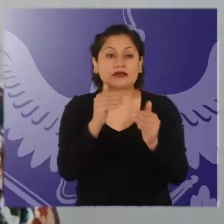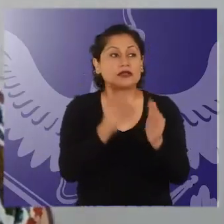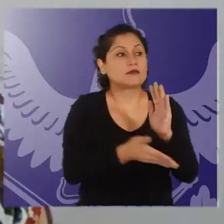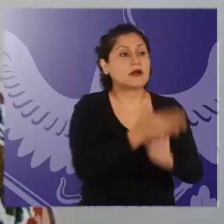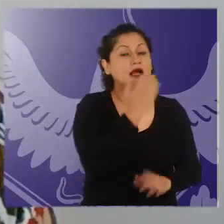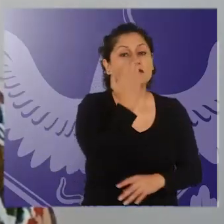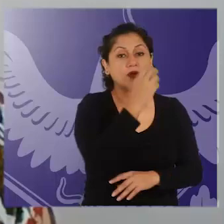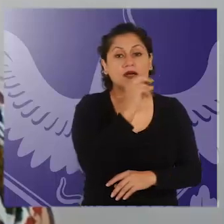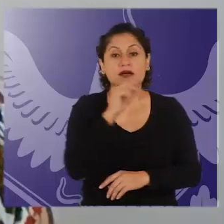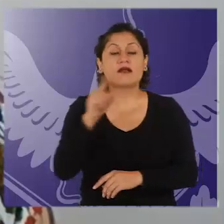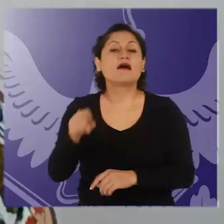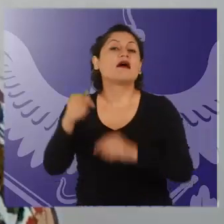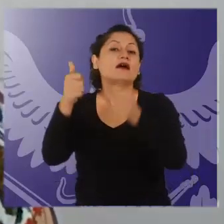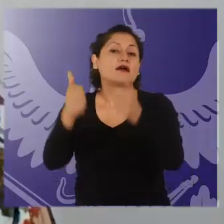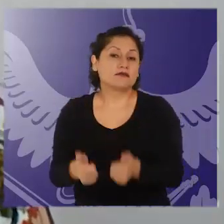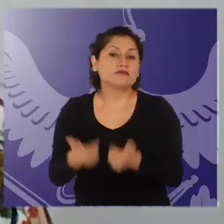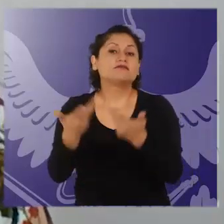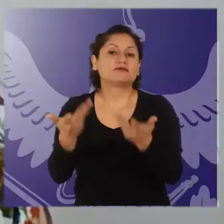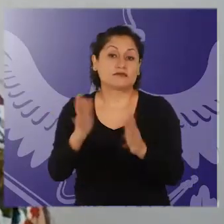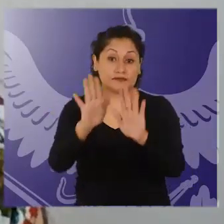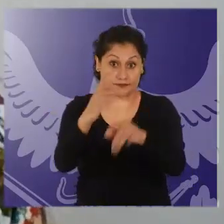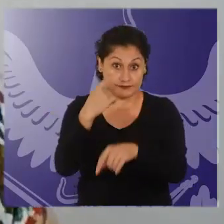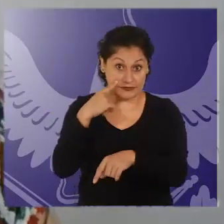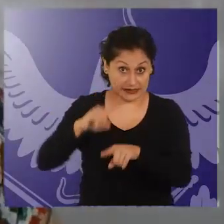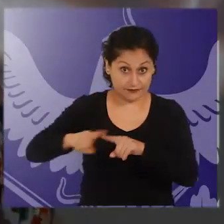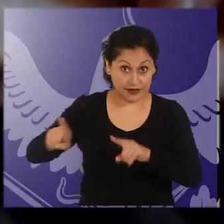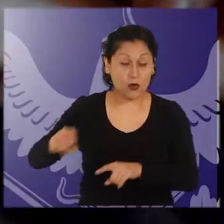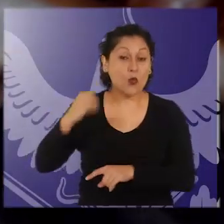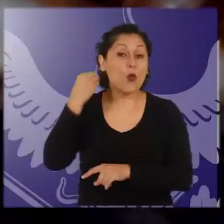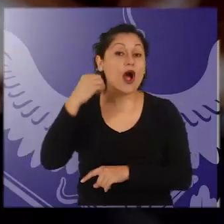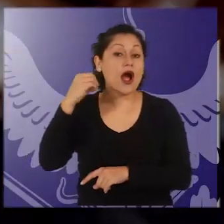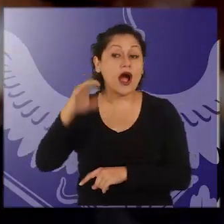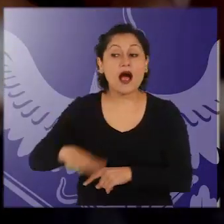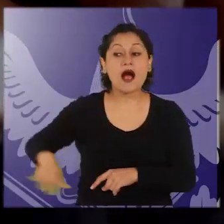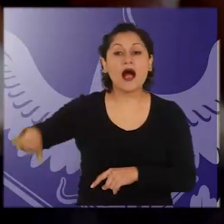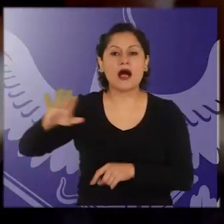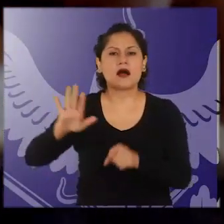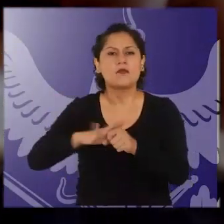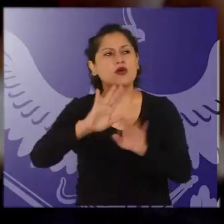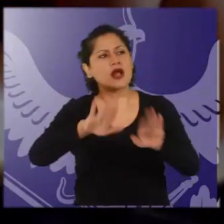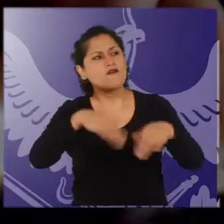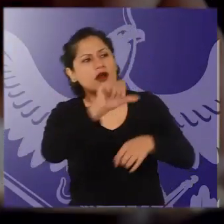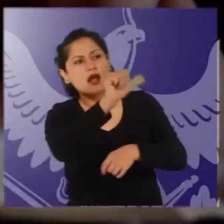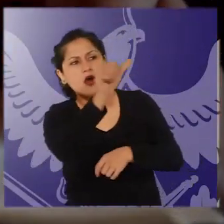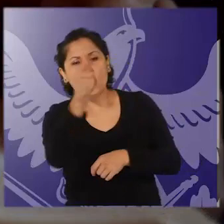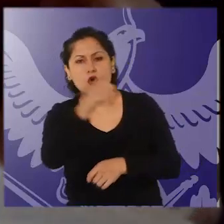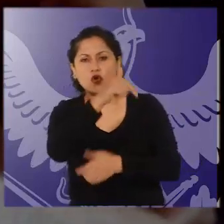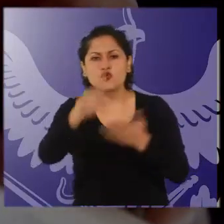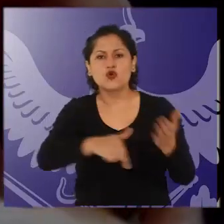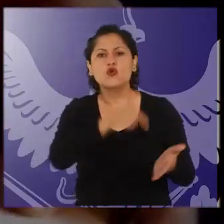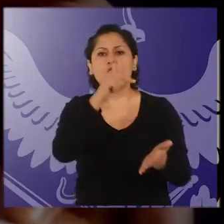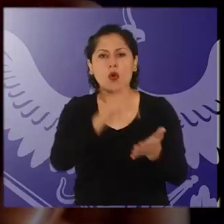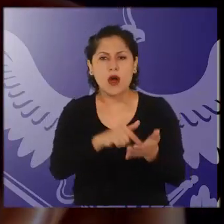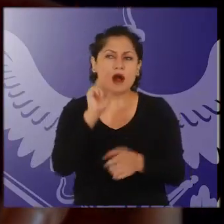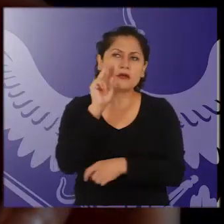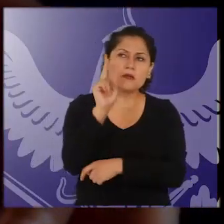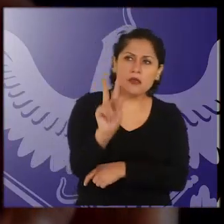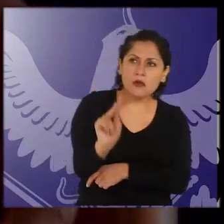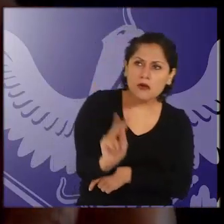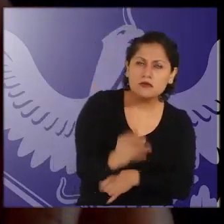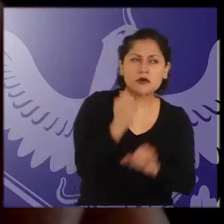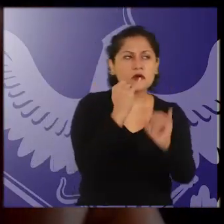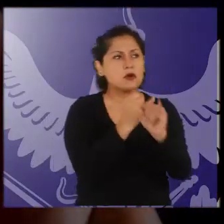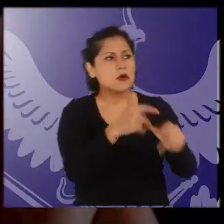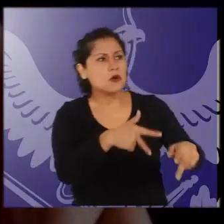ejemplo, en el caso de Oaxaca tiene una modalidad diferente, porque en muchos lugares pues se están basando en la